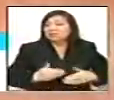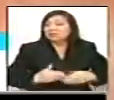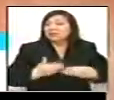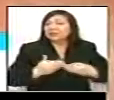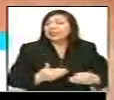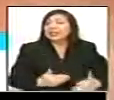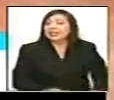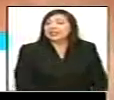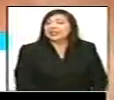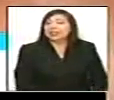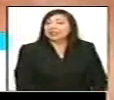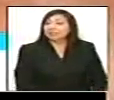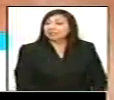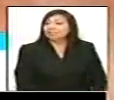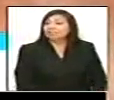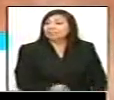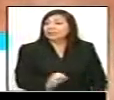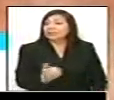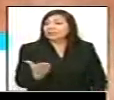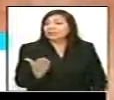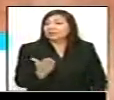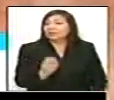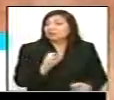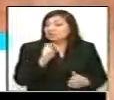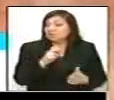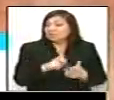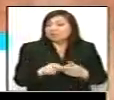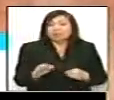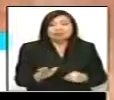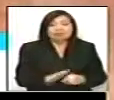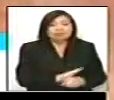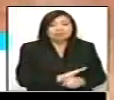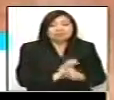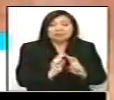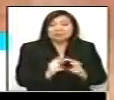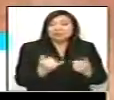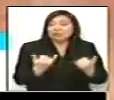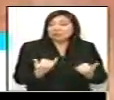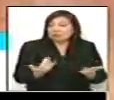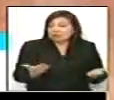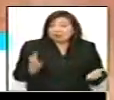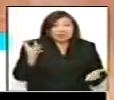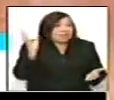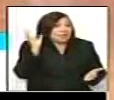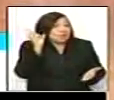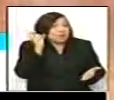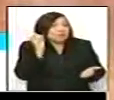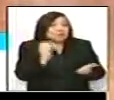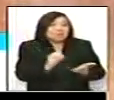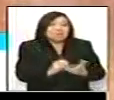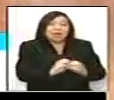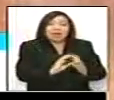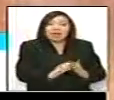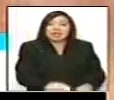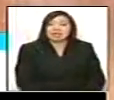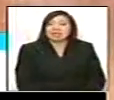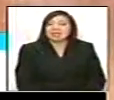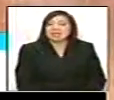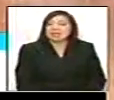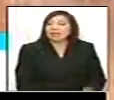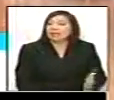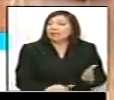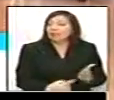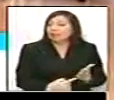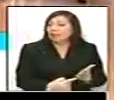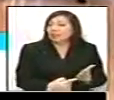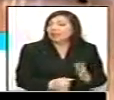plazo, es lo más lógico, y si alguien de la sociedad de minería está copiando, está viendo en estos momentos, que escuchen con toda claridad, y le dio el punto de vista técnico,